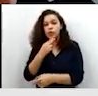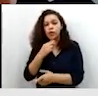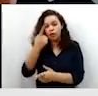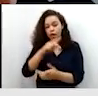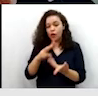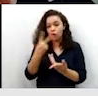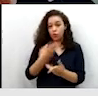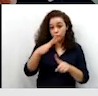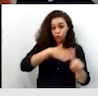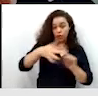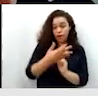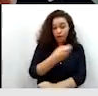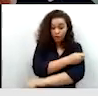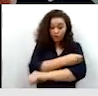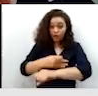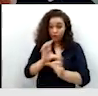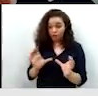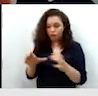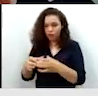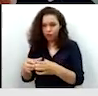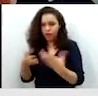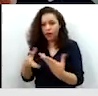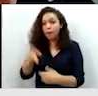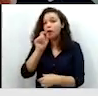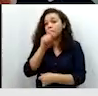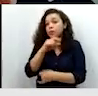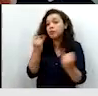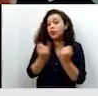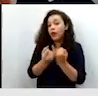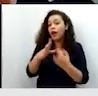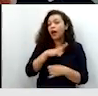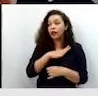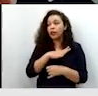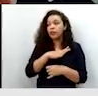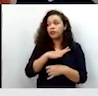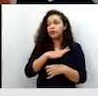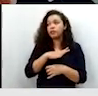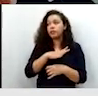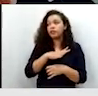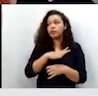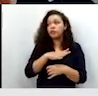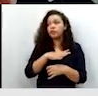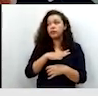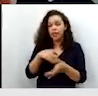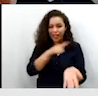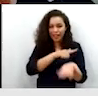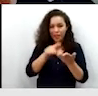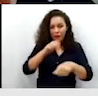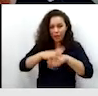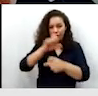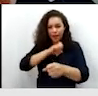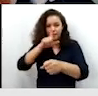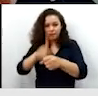contextos, el familiar y la comunidad, pero también existe el saneamiento especializado, que